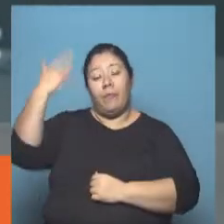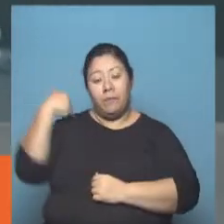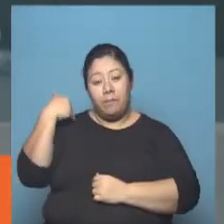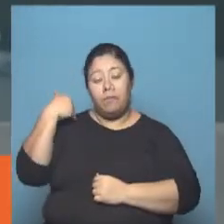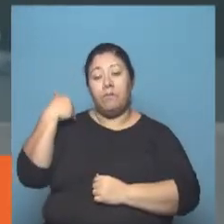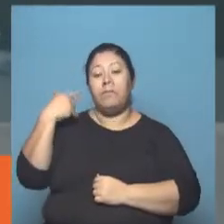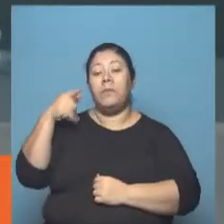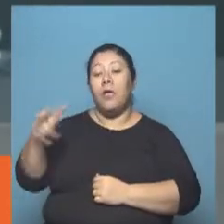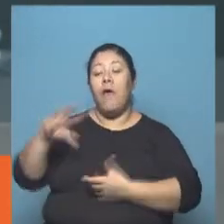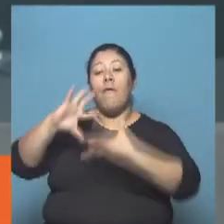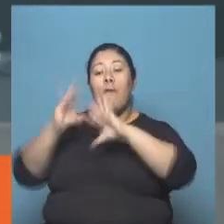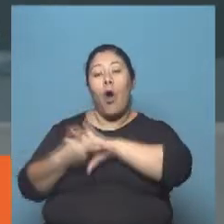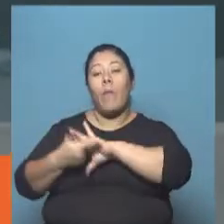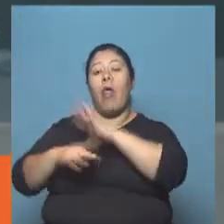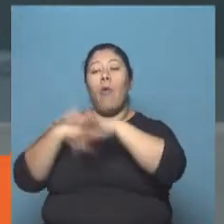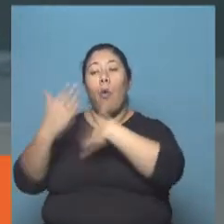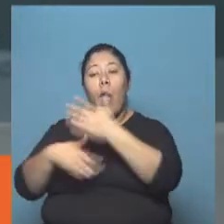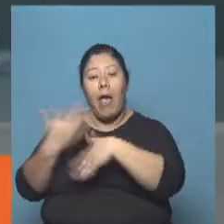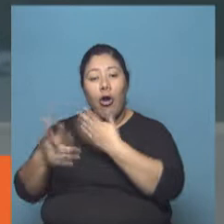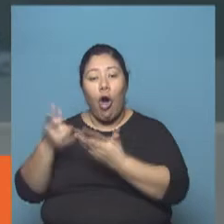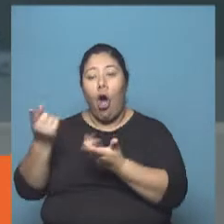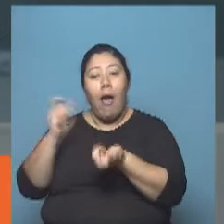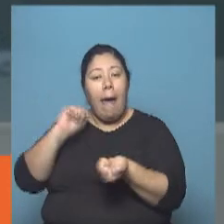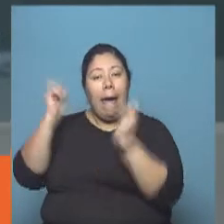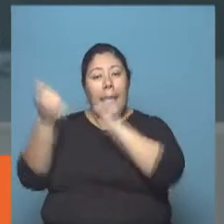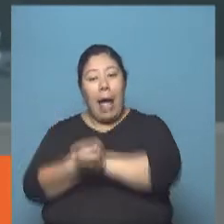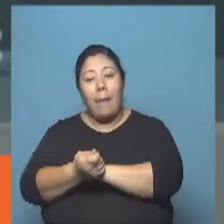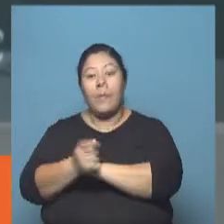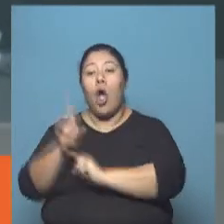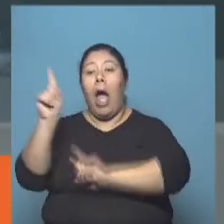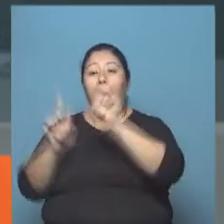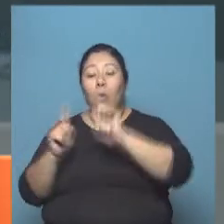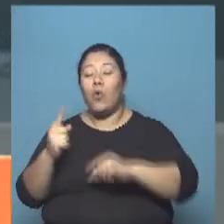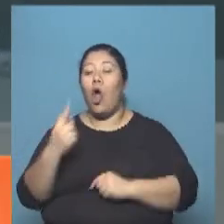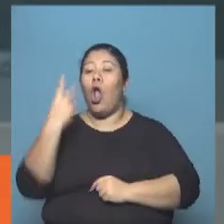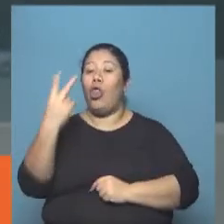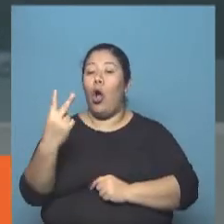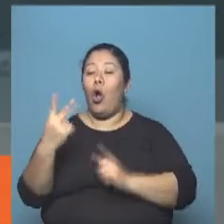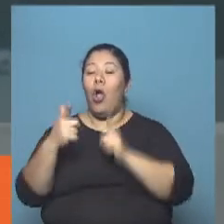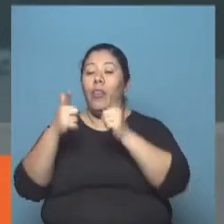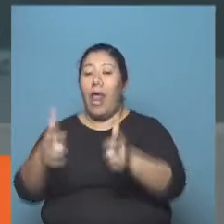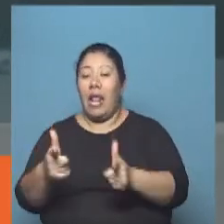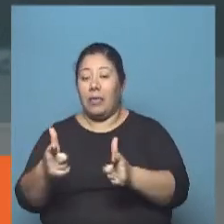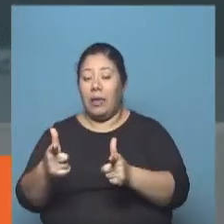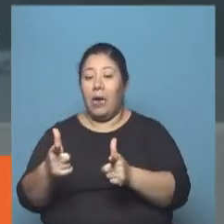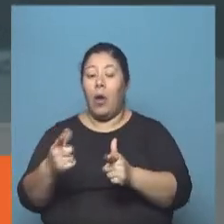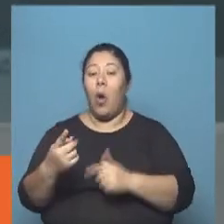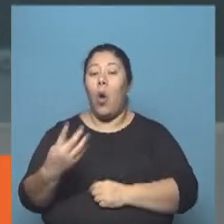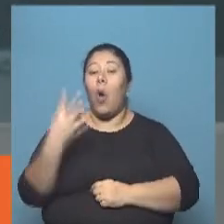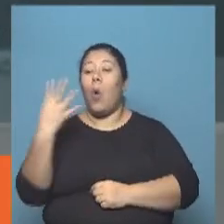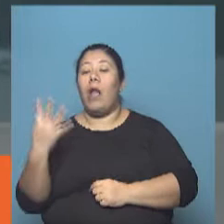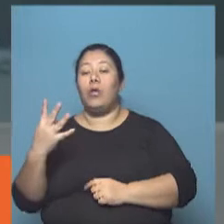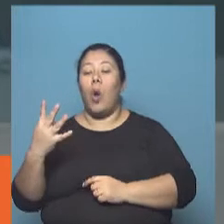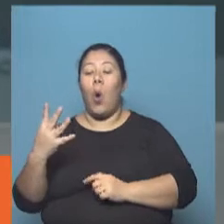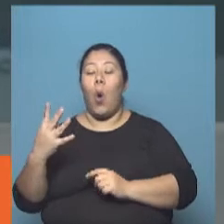su manera posicional adentro de la cancha. En algunos ha jugado con dos delanteros y cuatro volantes, en algunos ha